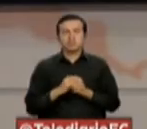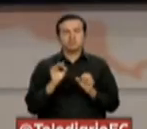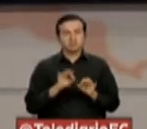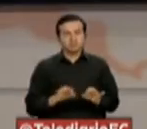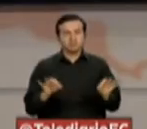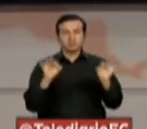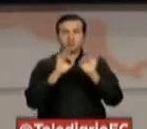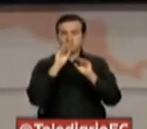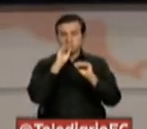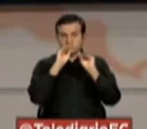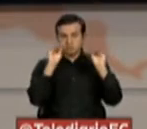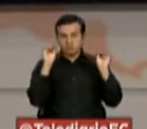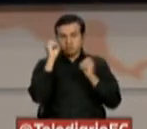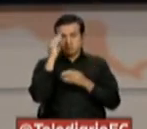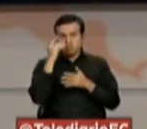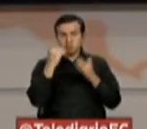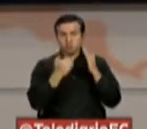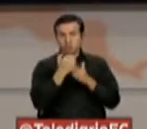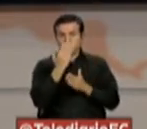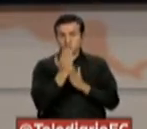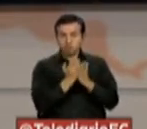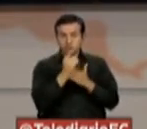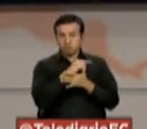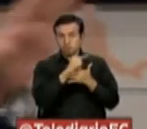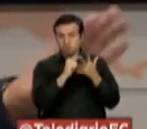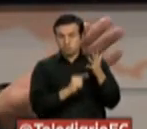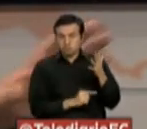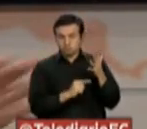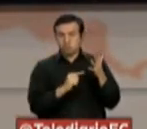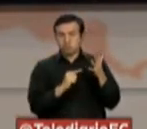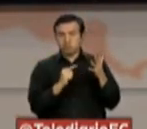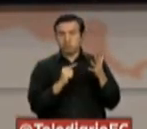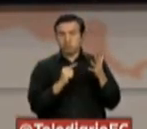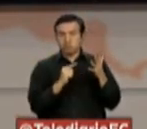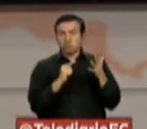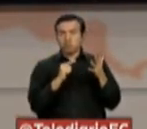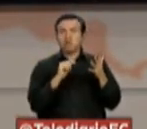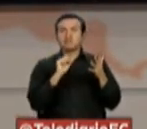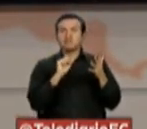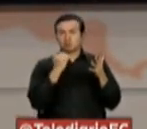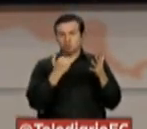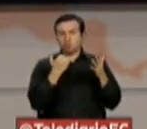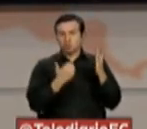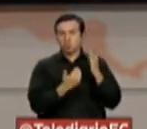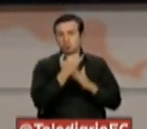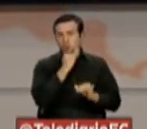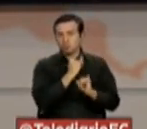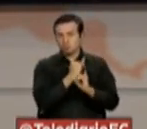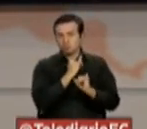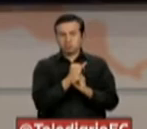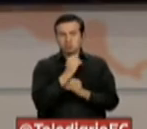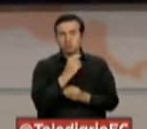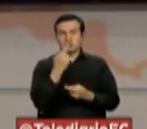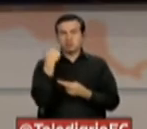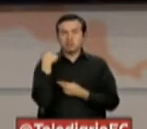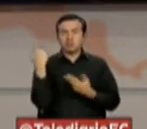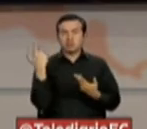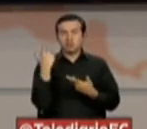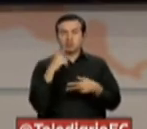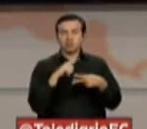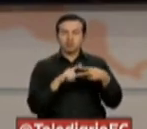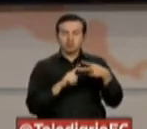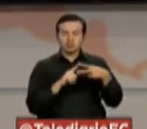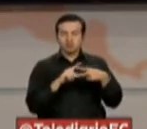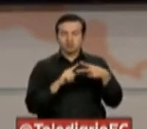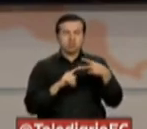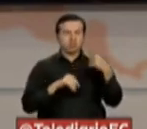importante mencionar que el Servicio Nacional de Derechos Intelectuales, a diferencia del Instituto Ecuatoriano de la Propiedad Intelectual, tiene competencias en dos tópicos